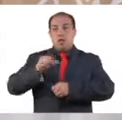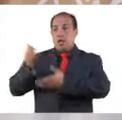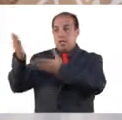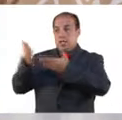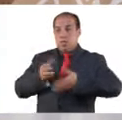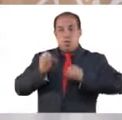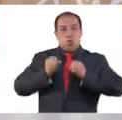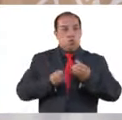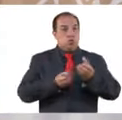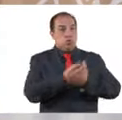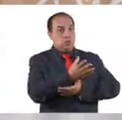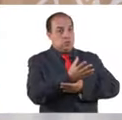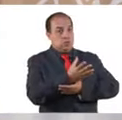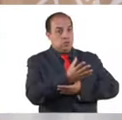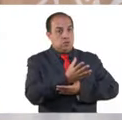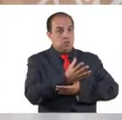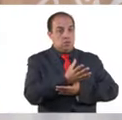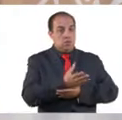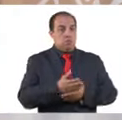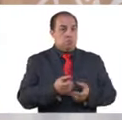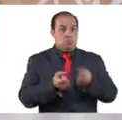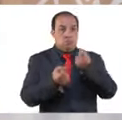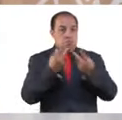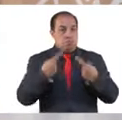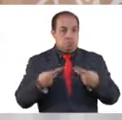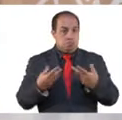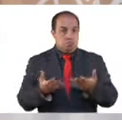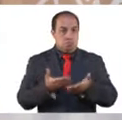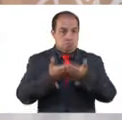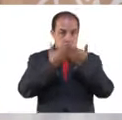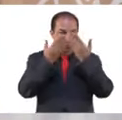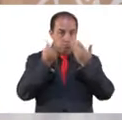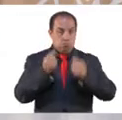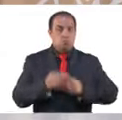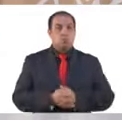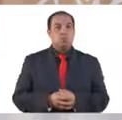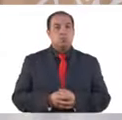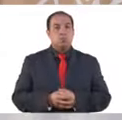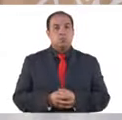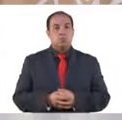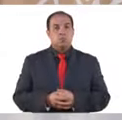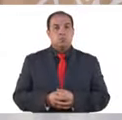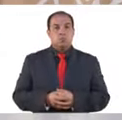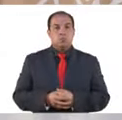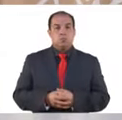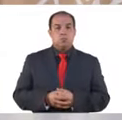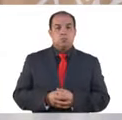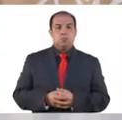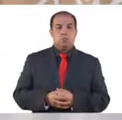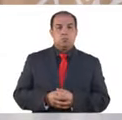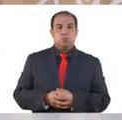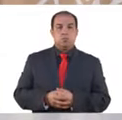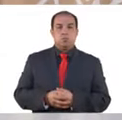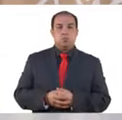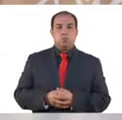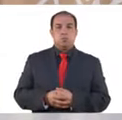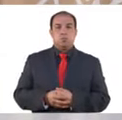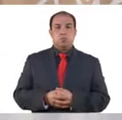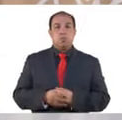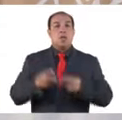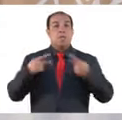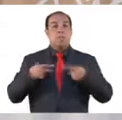salga, quién sabe qué. Y lo que han venido diciendo pues los